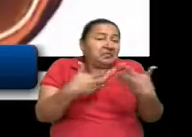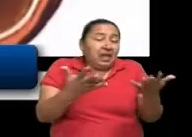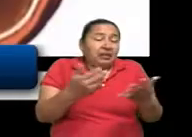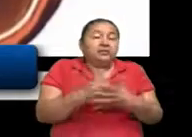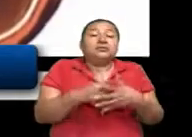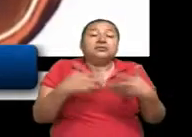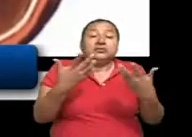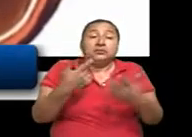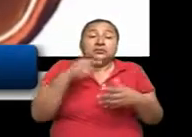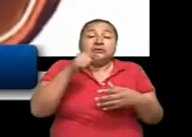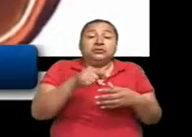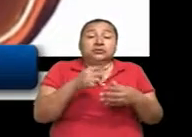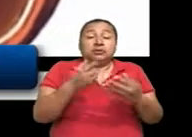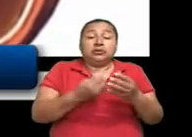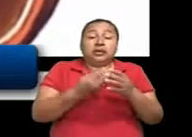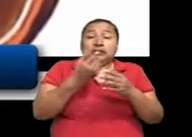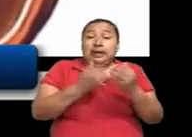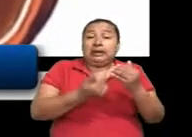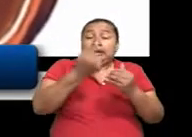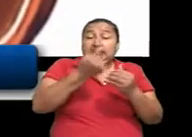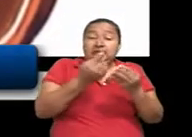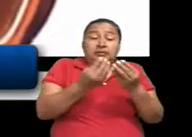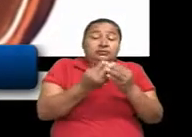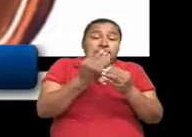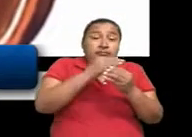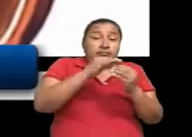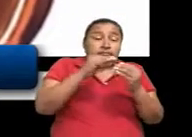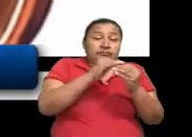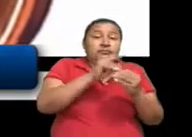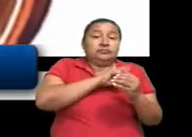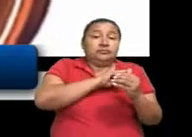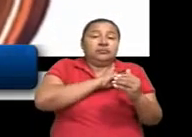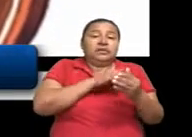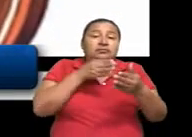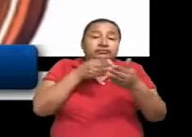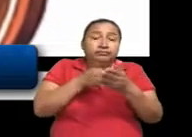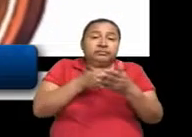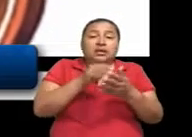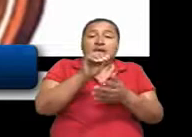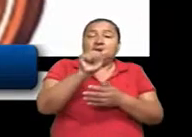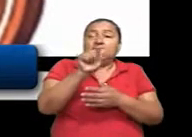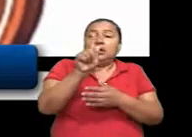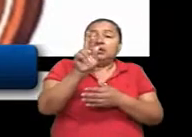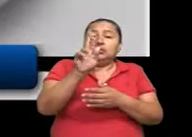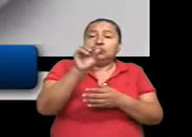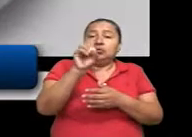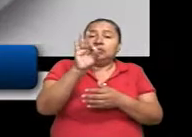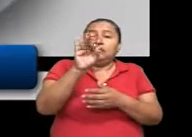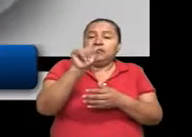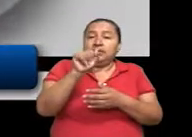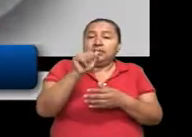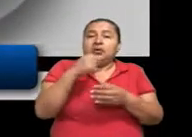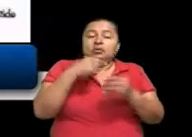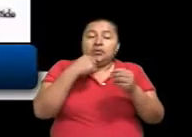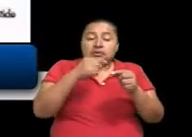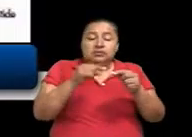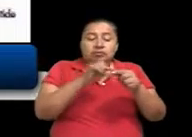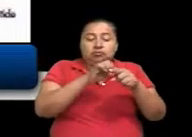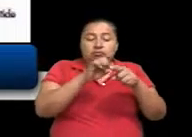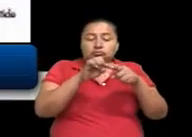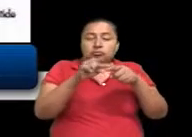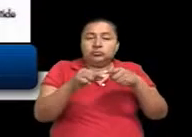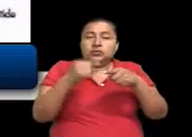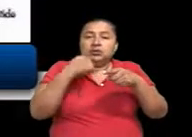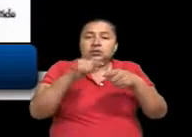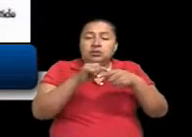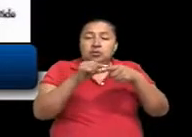caso, como están arriba los testículos, entonces hay una atrofia. ¿Qué quiere decir? El huevito, o como le decimos nosotros los